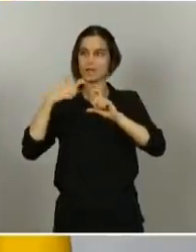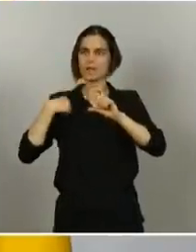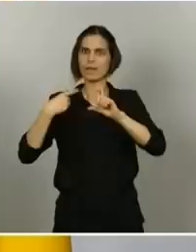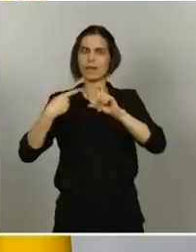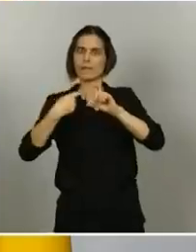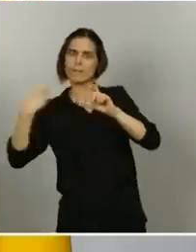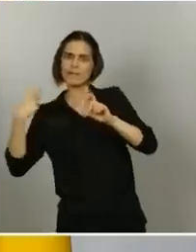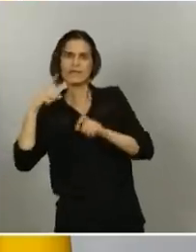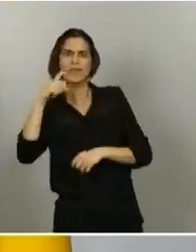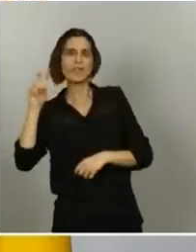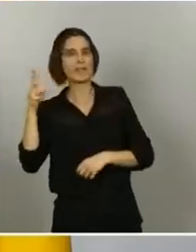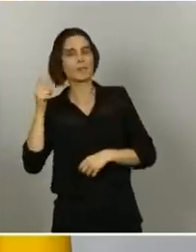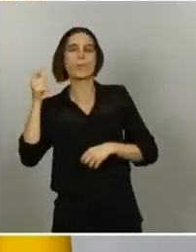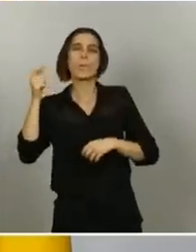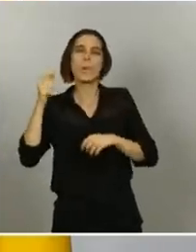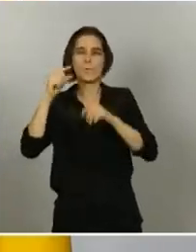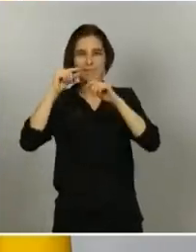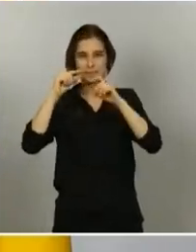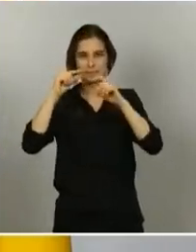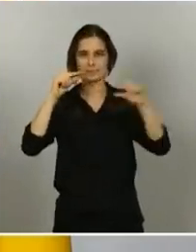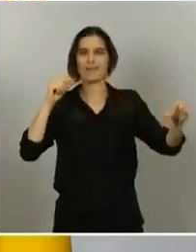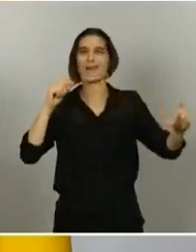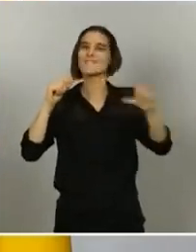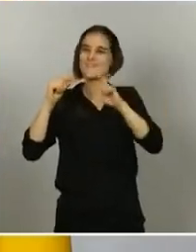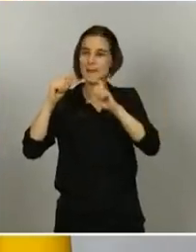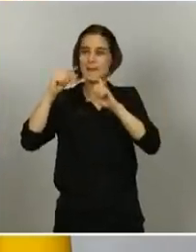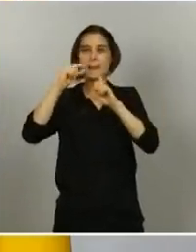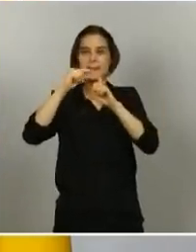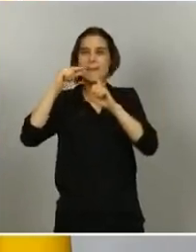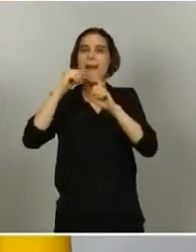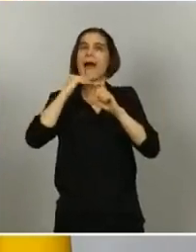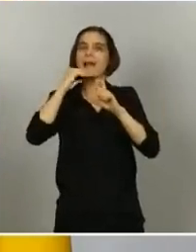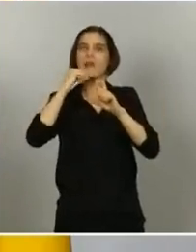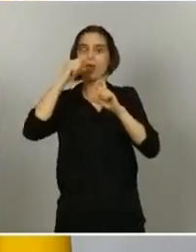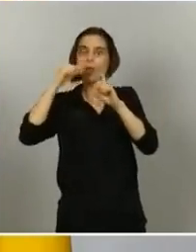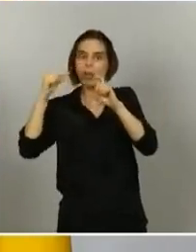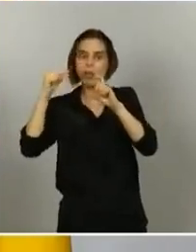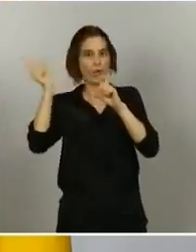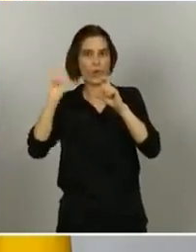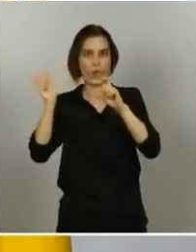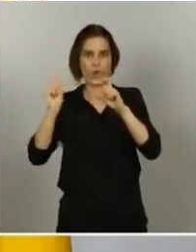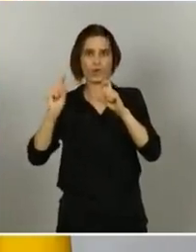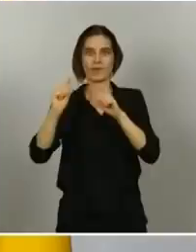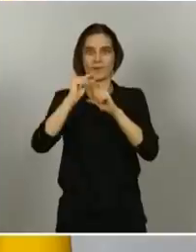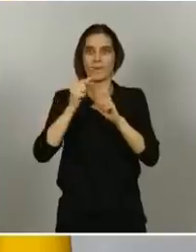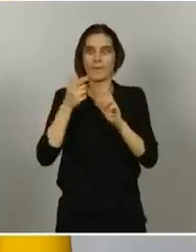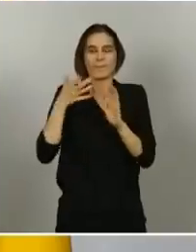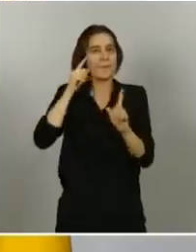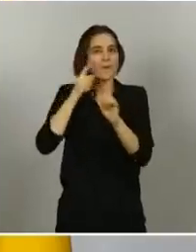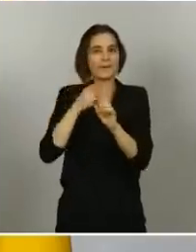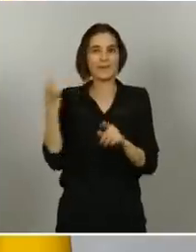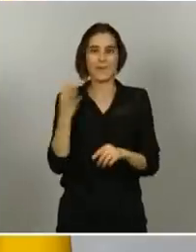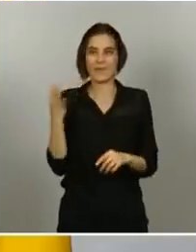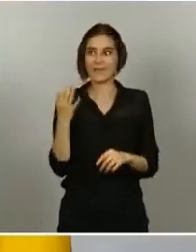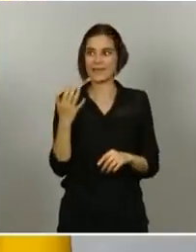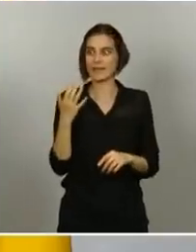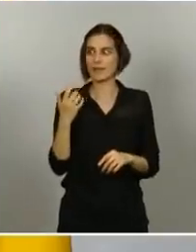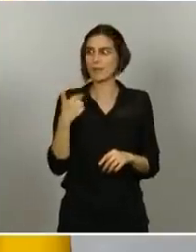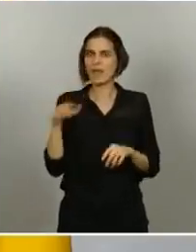que sempre resulte conveniente para quien cobra a prestación aceptar un empleo e se desincentiva a economía informal